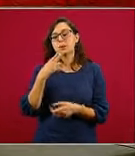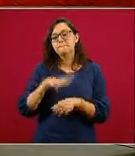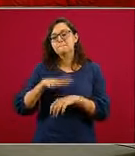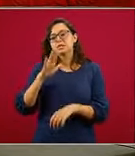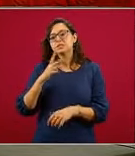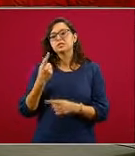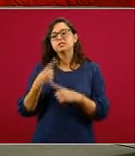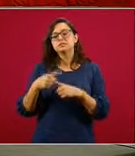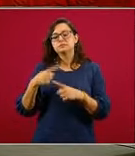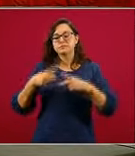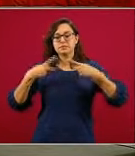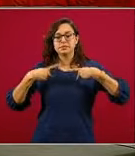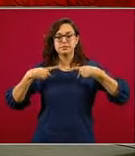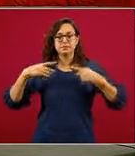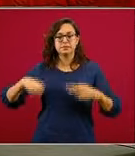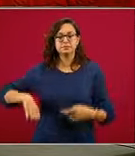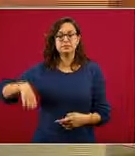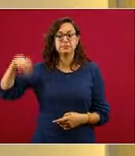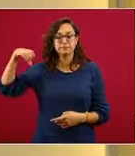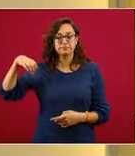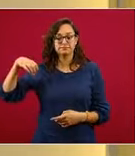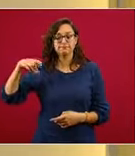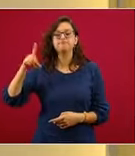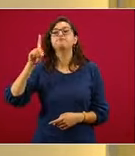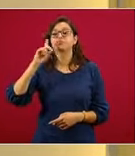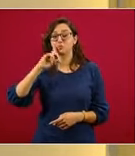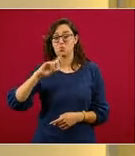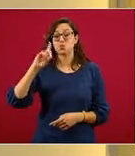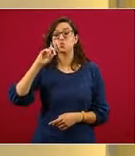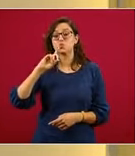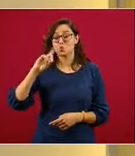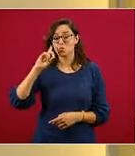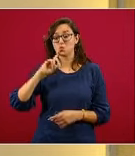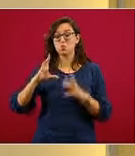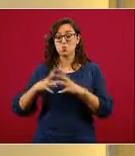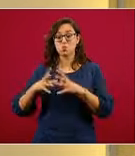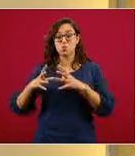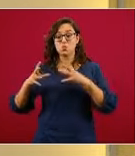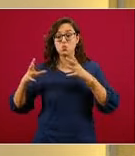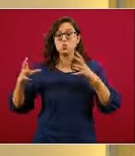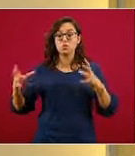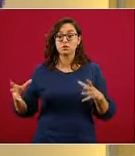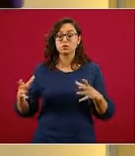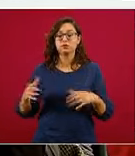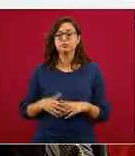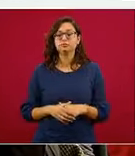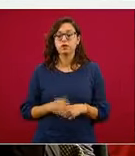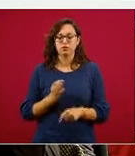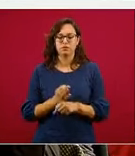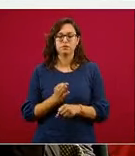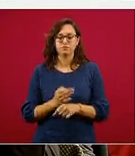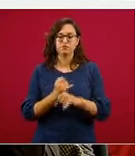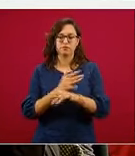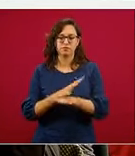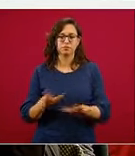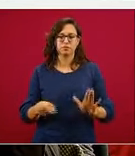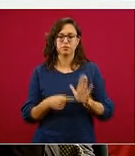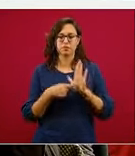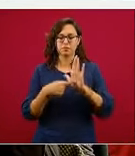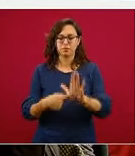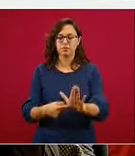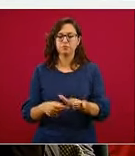mayores. El incremento ha sido en mujeres, especialmente cada vez más temprano. Ahora les voy a mostrar unos datos, cada vez